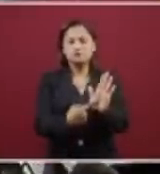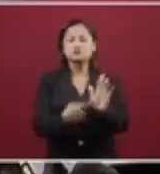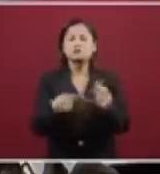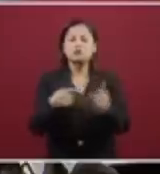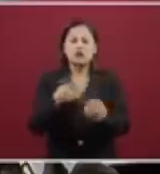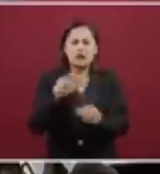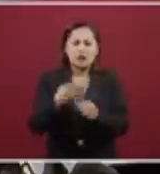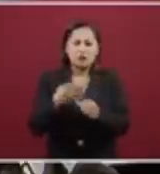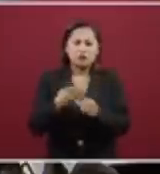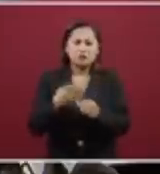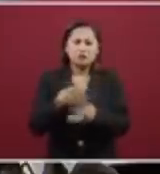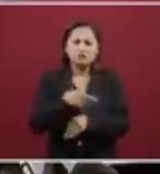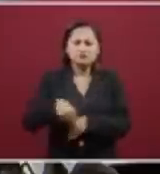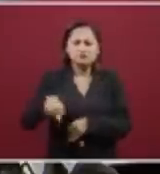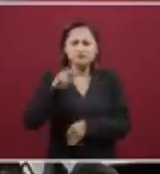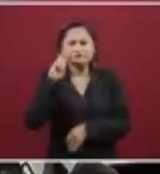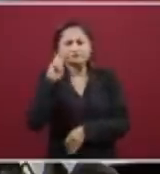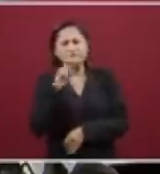para